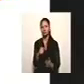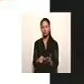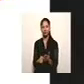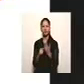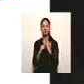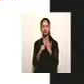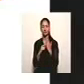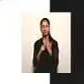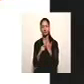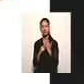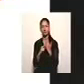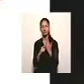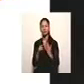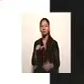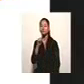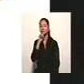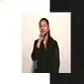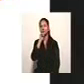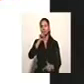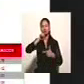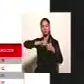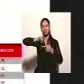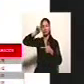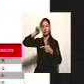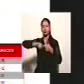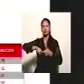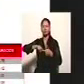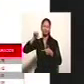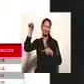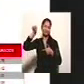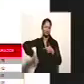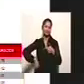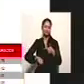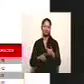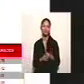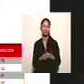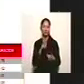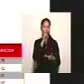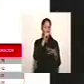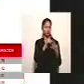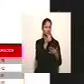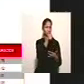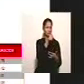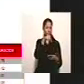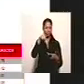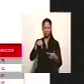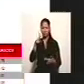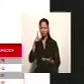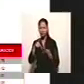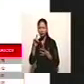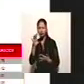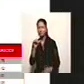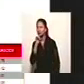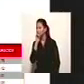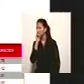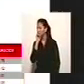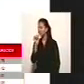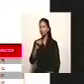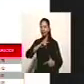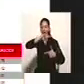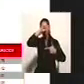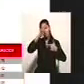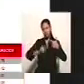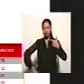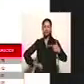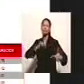que tuvimos el peor desempeño desde el año 2010. El peor. Y